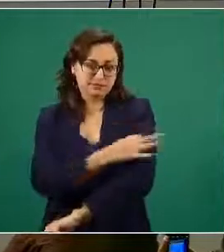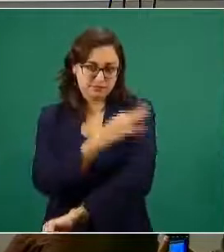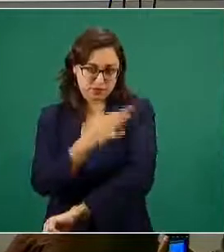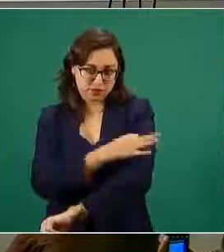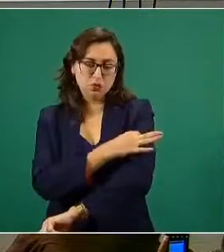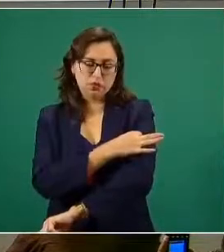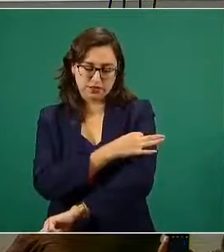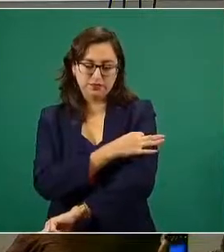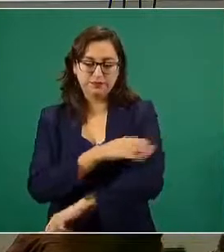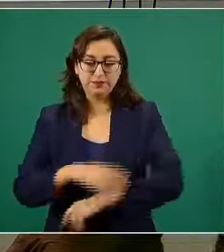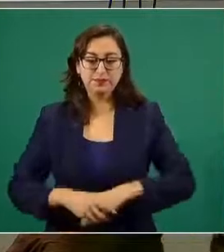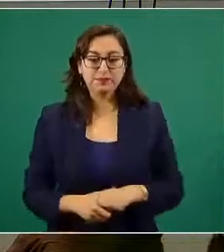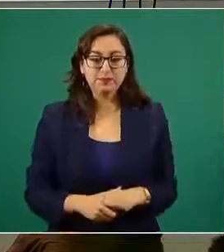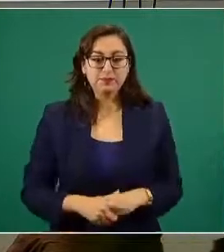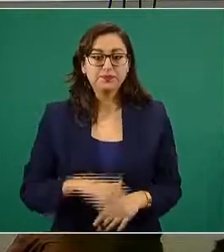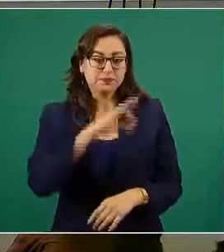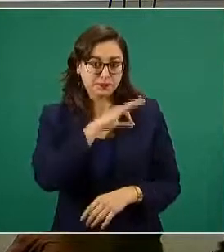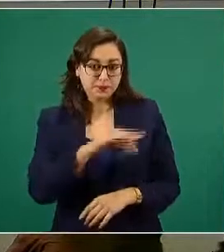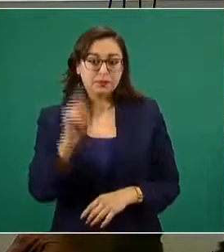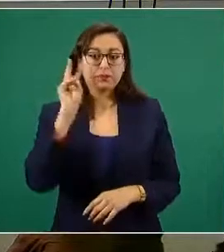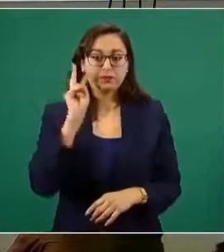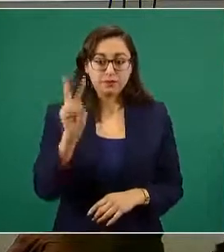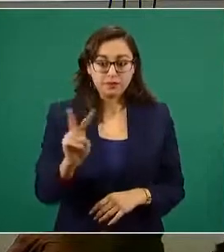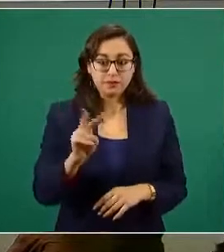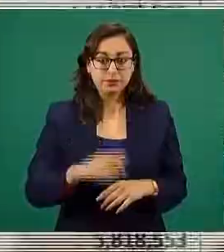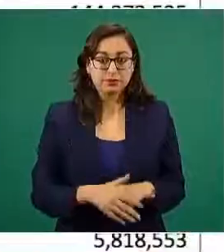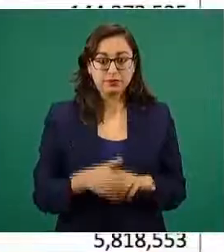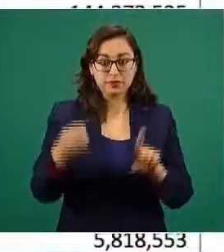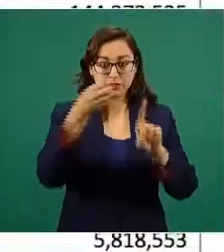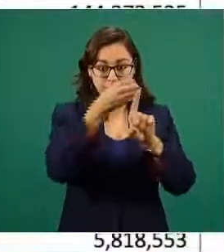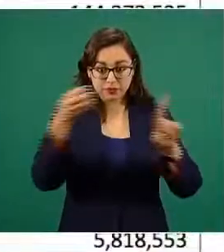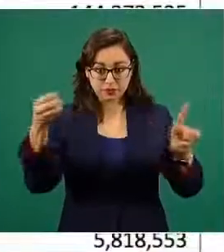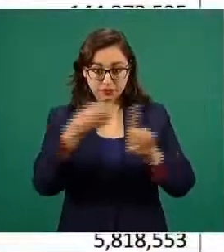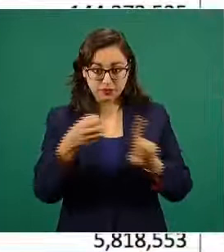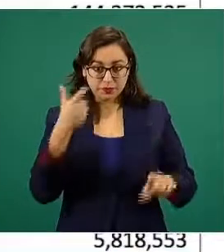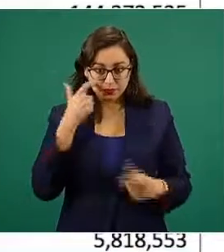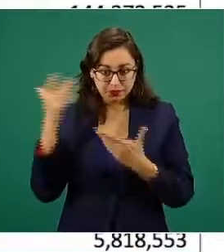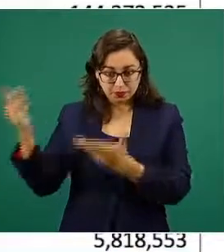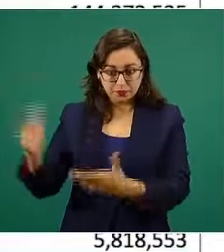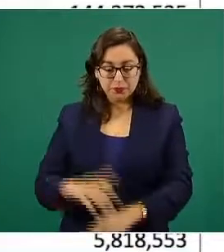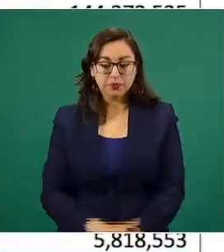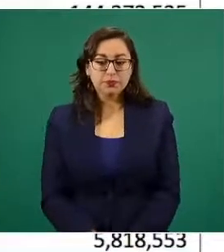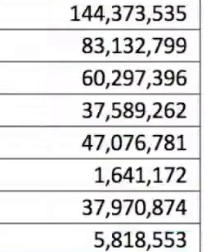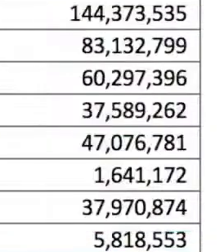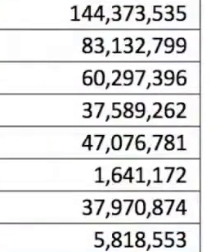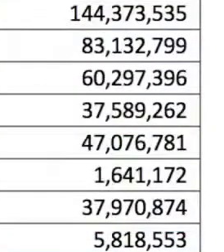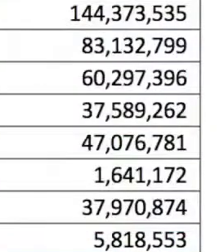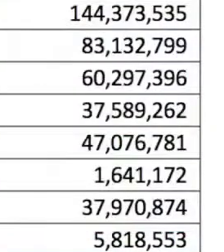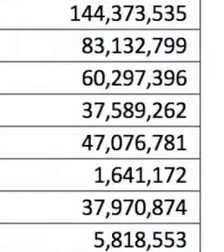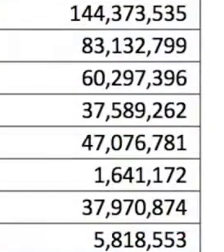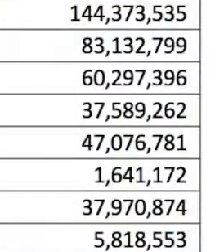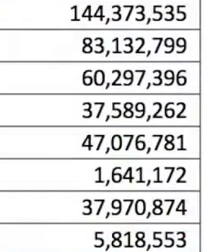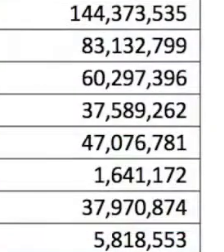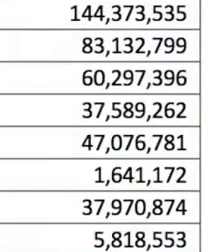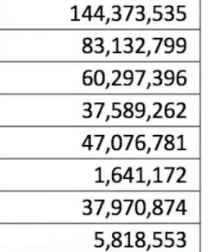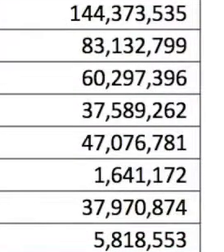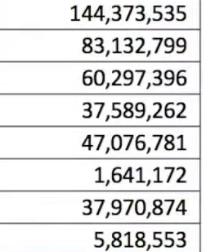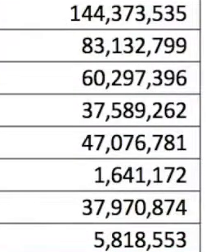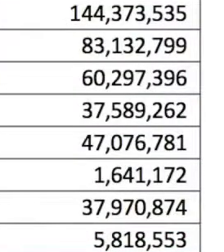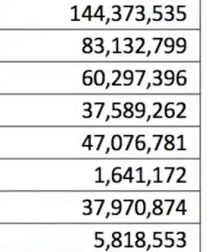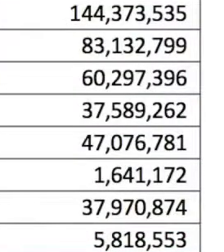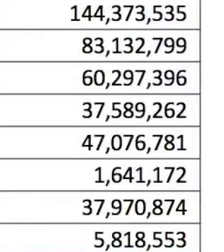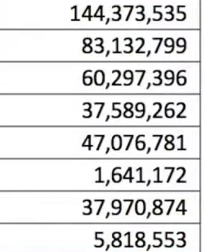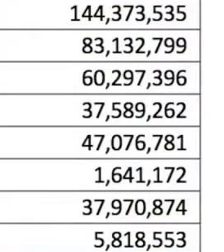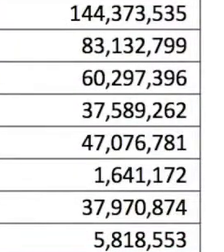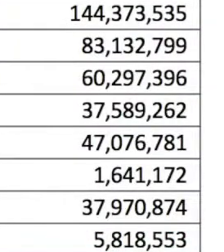programas de vacunación. Vean ustedes, están ordenados de acuerdo al criterio del porcentaje de vacunación, que es lo que está